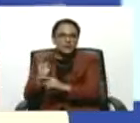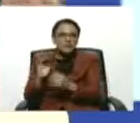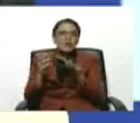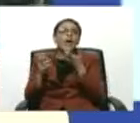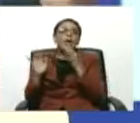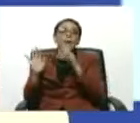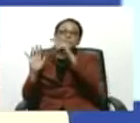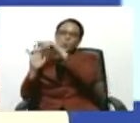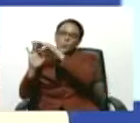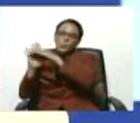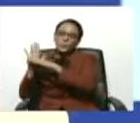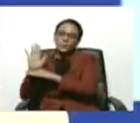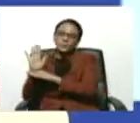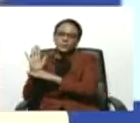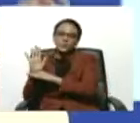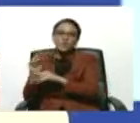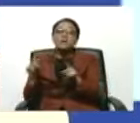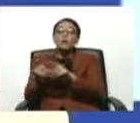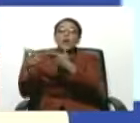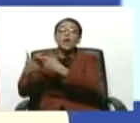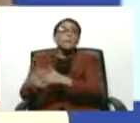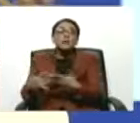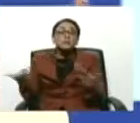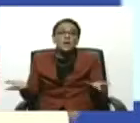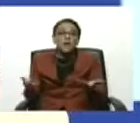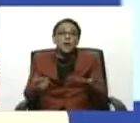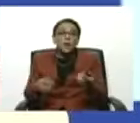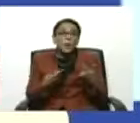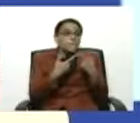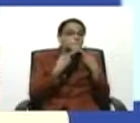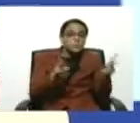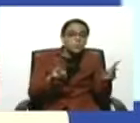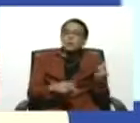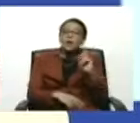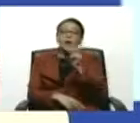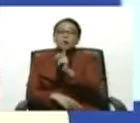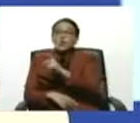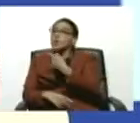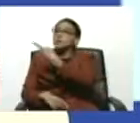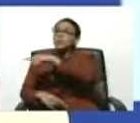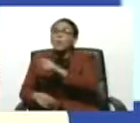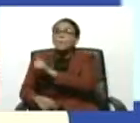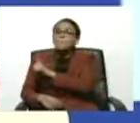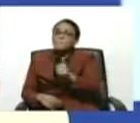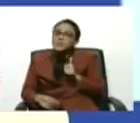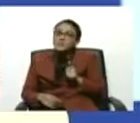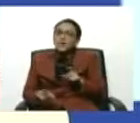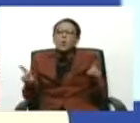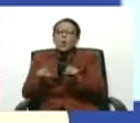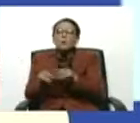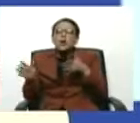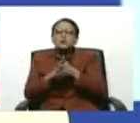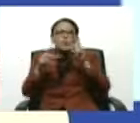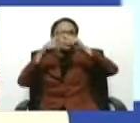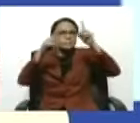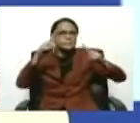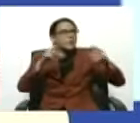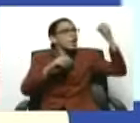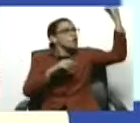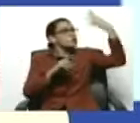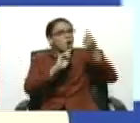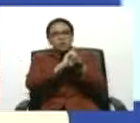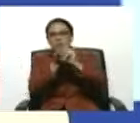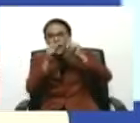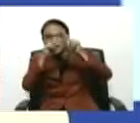alibaba son compañías privadas como las compañías de paneles solares las compañías de baterías